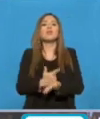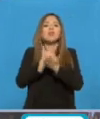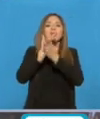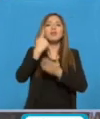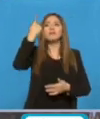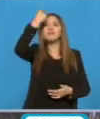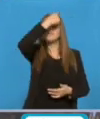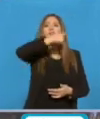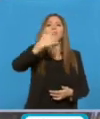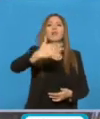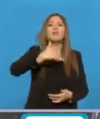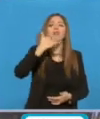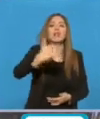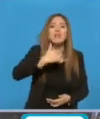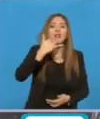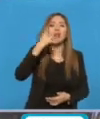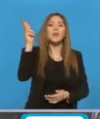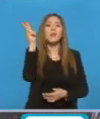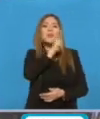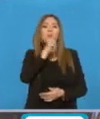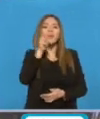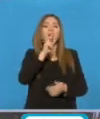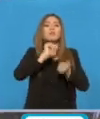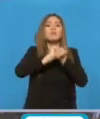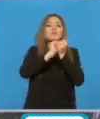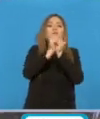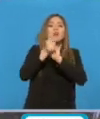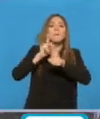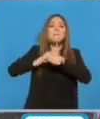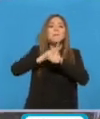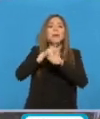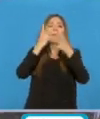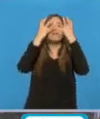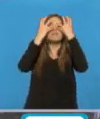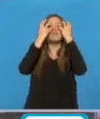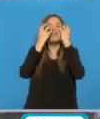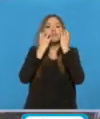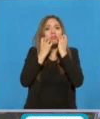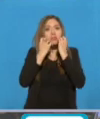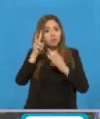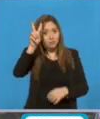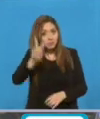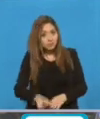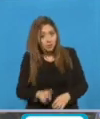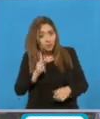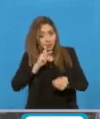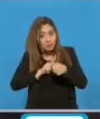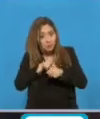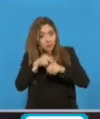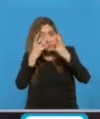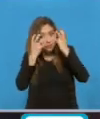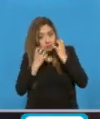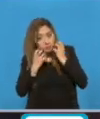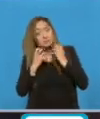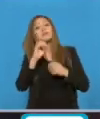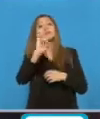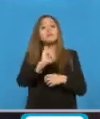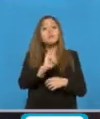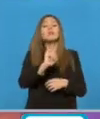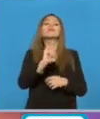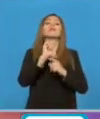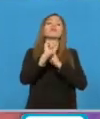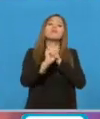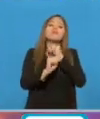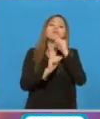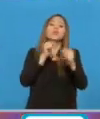cara. Hace que nuestros tejidos caigan. ¿Se te cae la cara, literal? La piel va bajando. No. Entonces, conforme va pasando